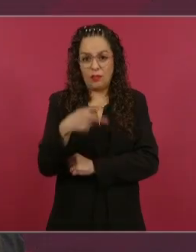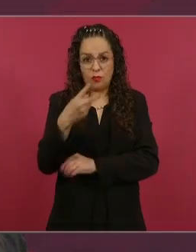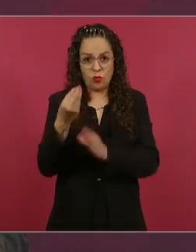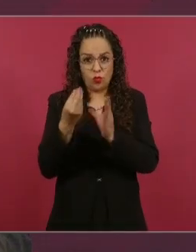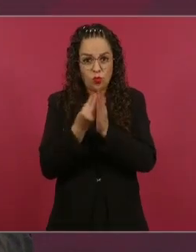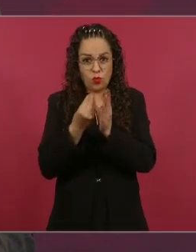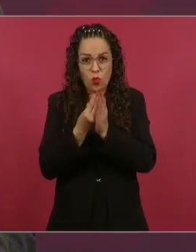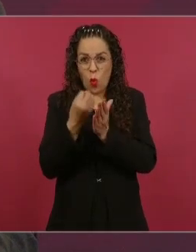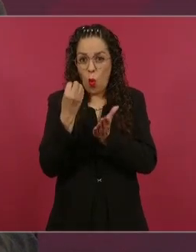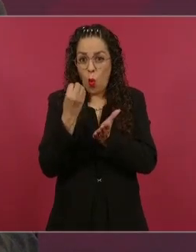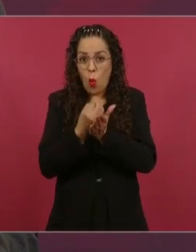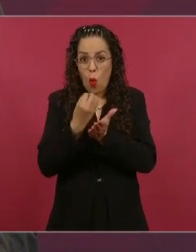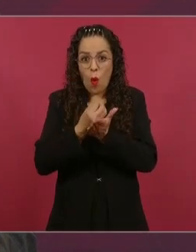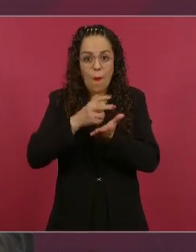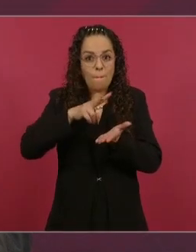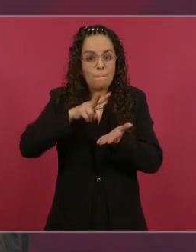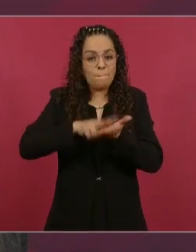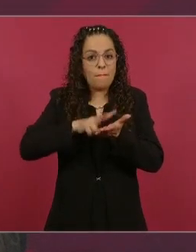Bueno,